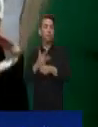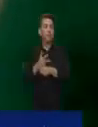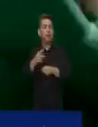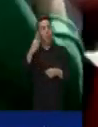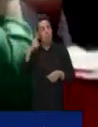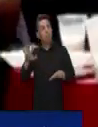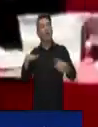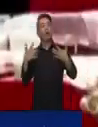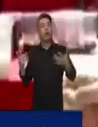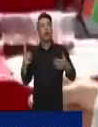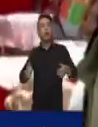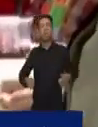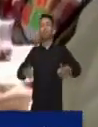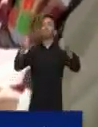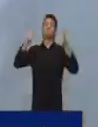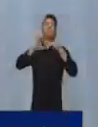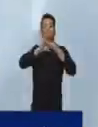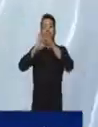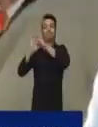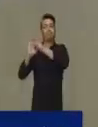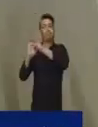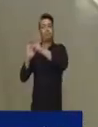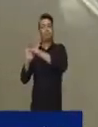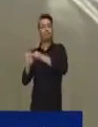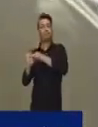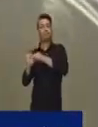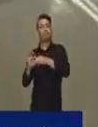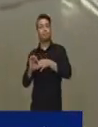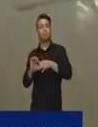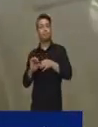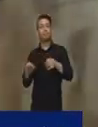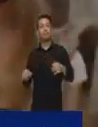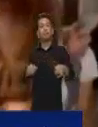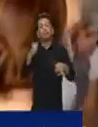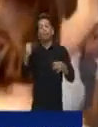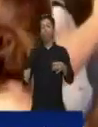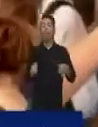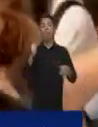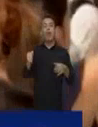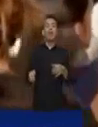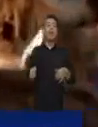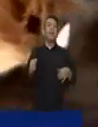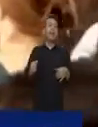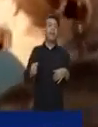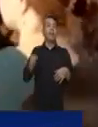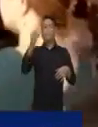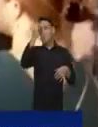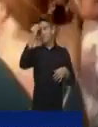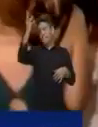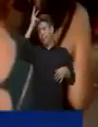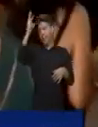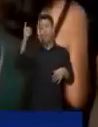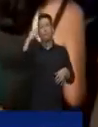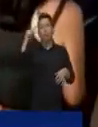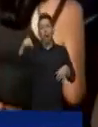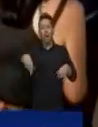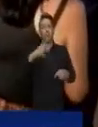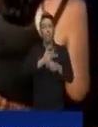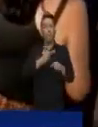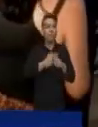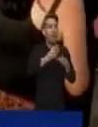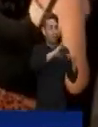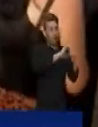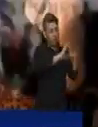un enlace del Tren Maya con el mundo maya de Guatemala. Aquí está